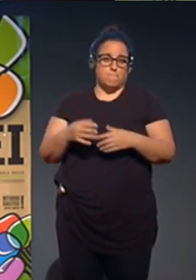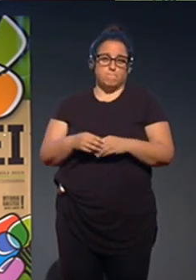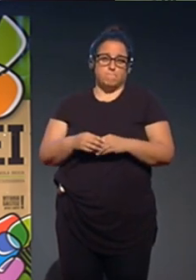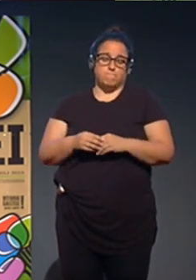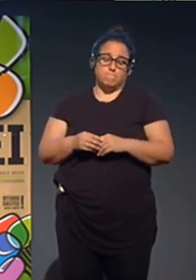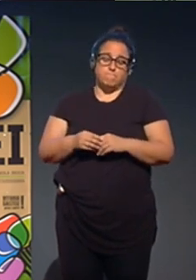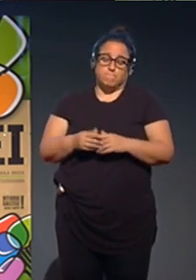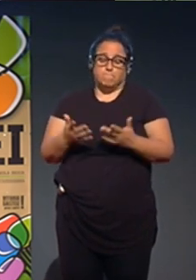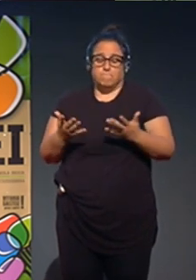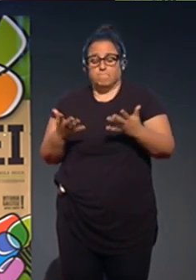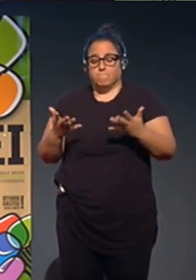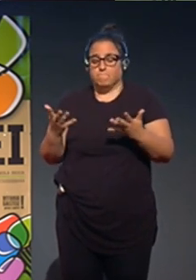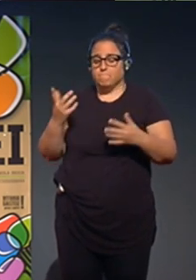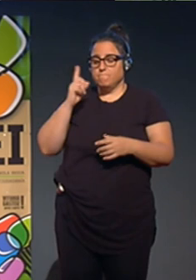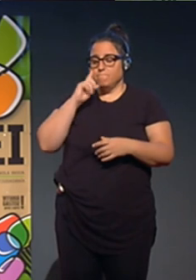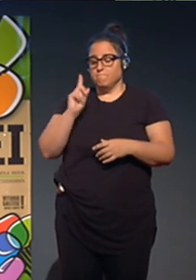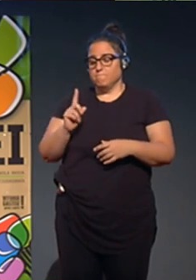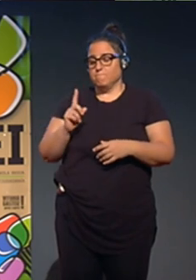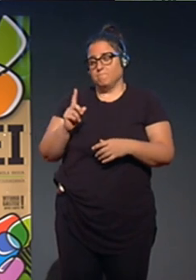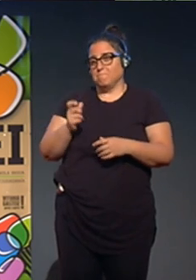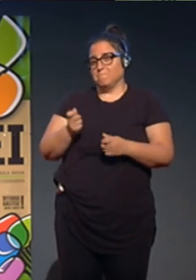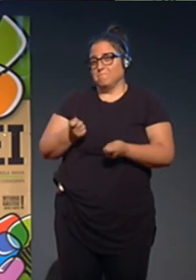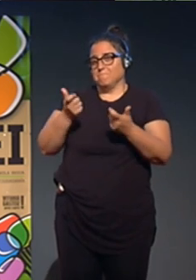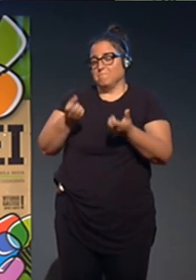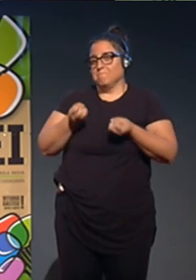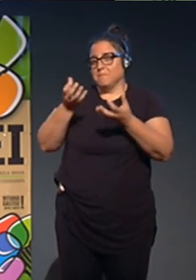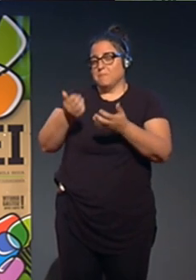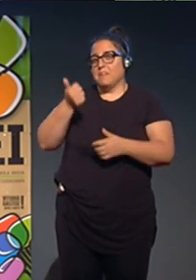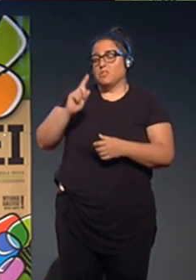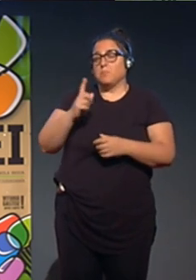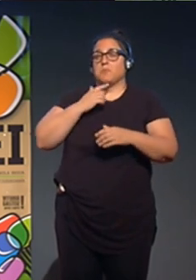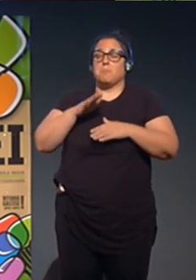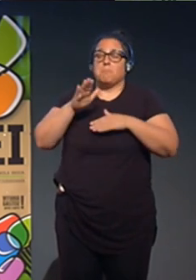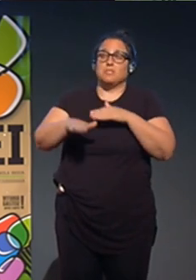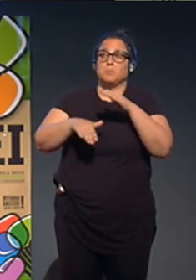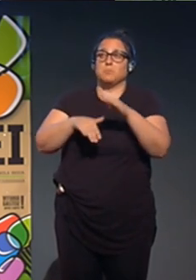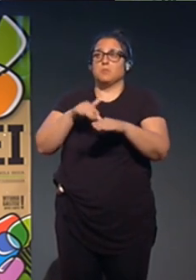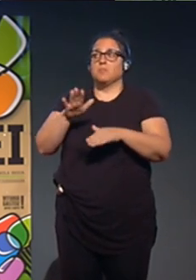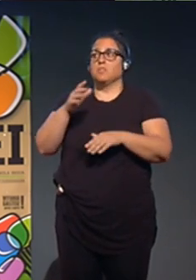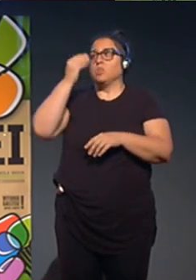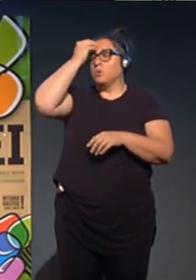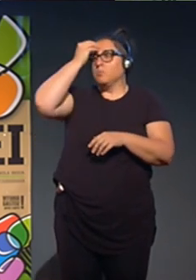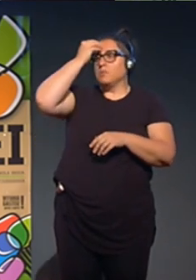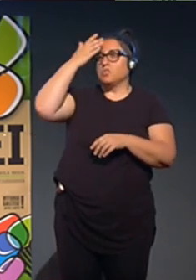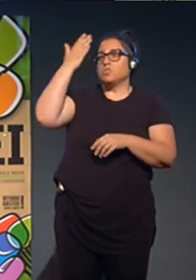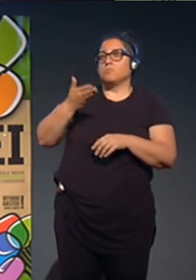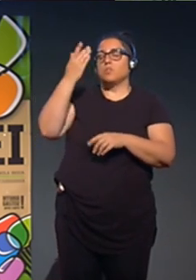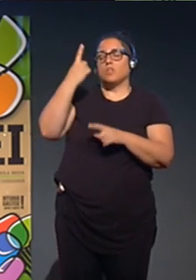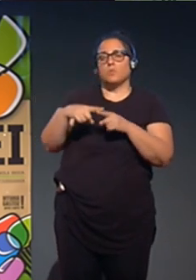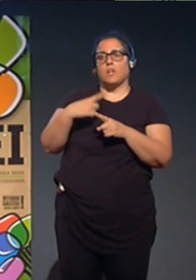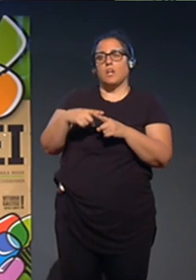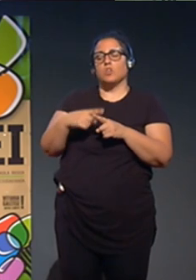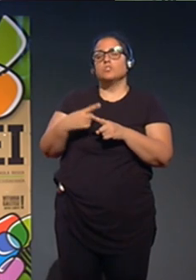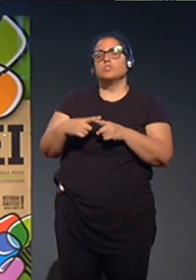e bueno Quizás eso es todo lo que te puedo decir ahora mismo que es paso a paso yo creo que es importante una cosa que sí que